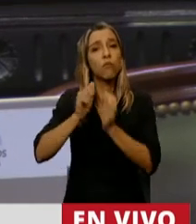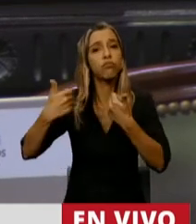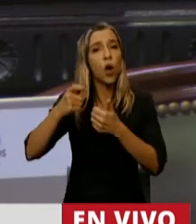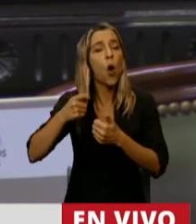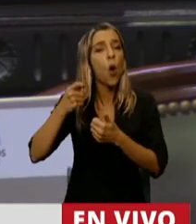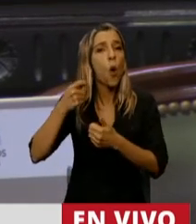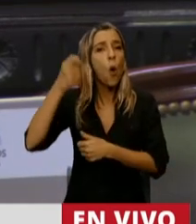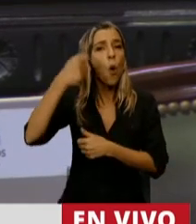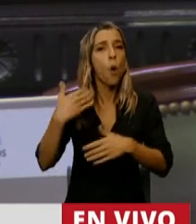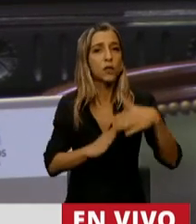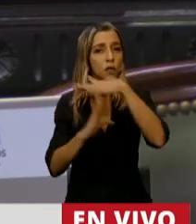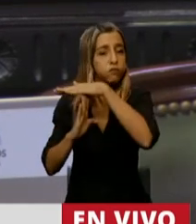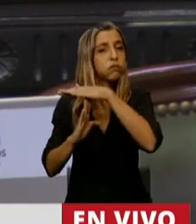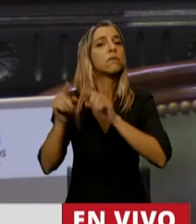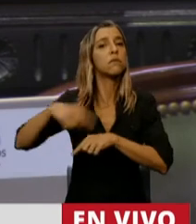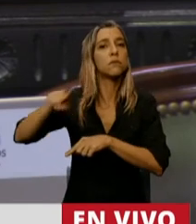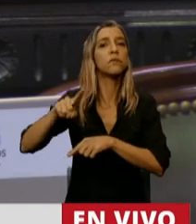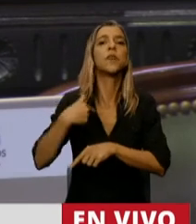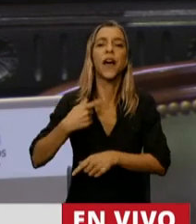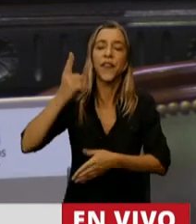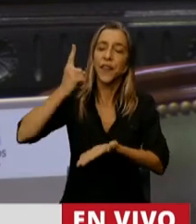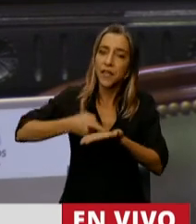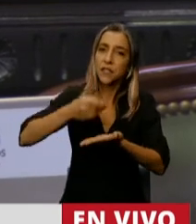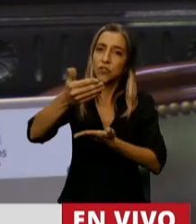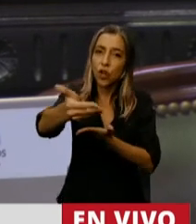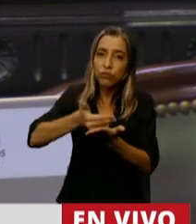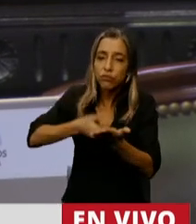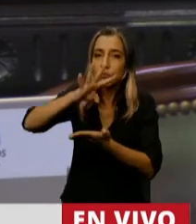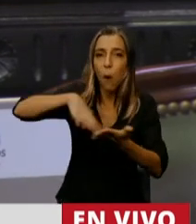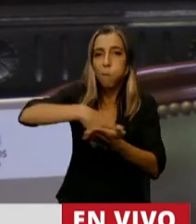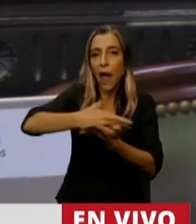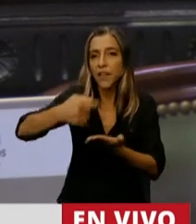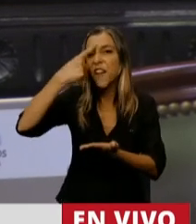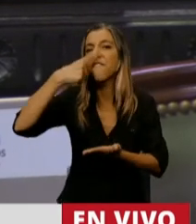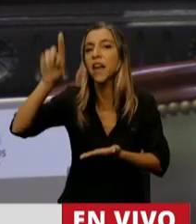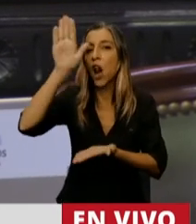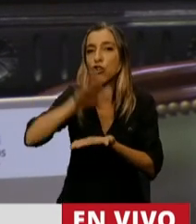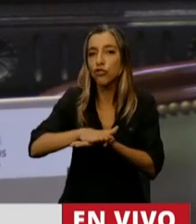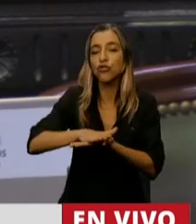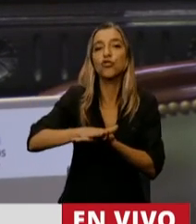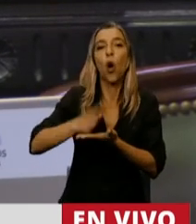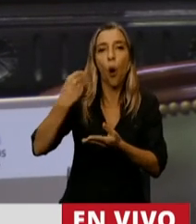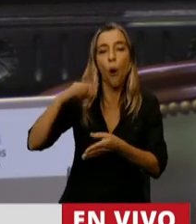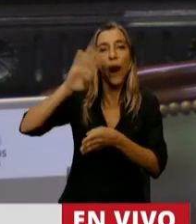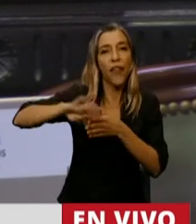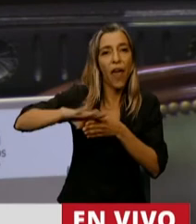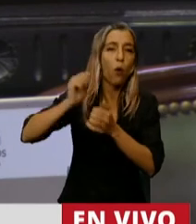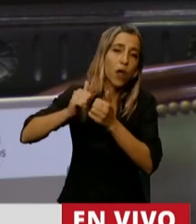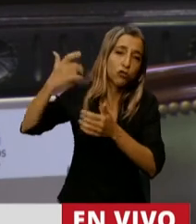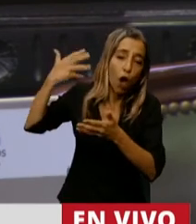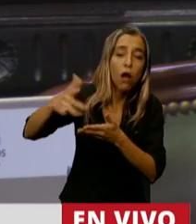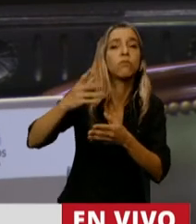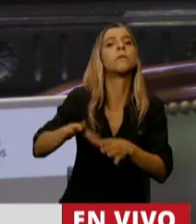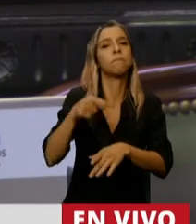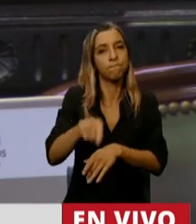defina cuál es el monto de la deuda histórica, que es una planilla final de ejecución de sentencia, el jefe de gabinete